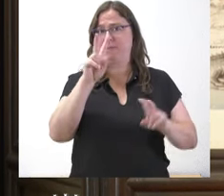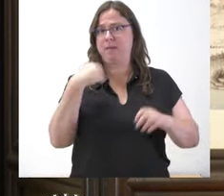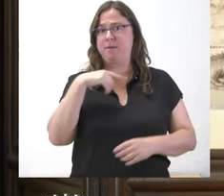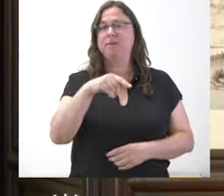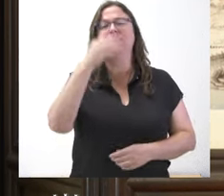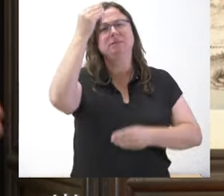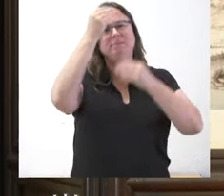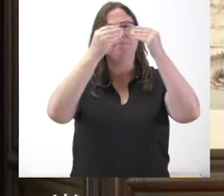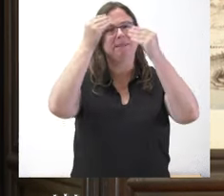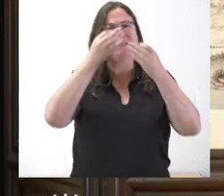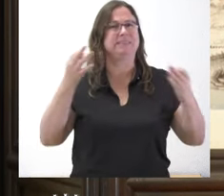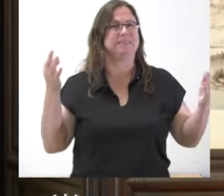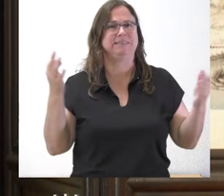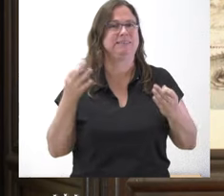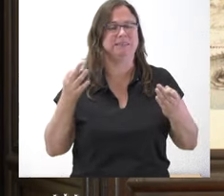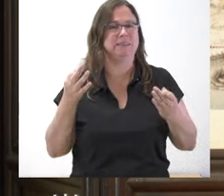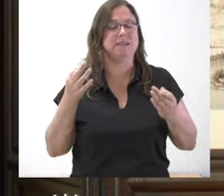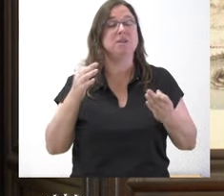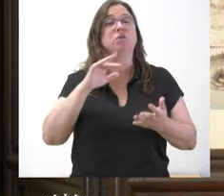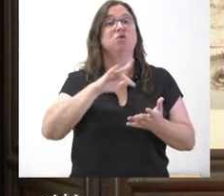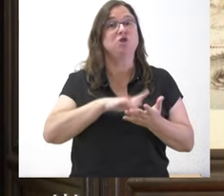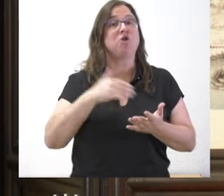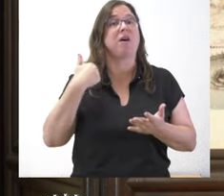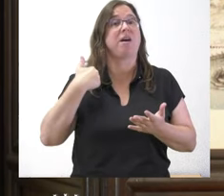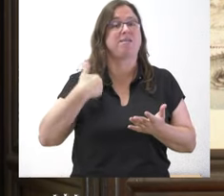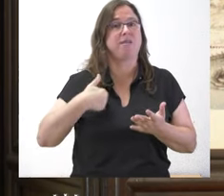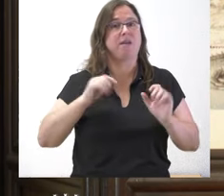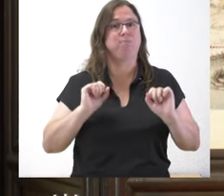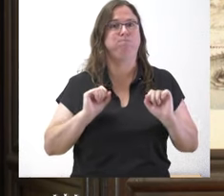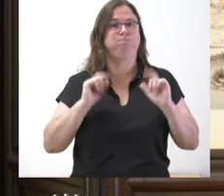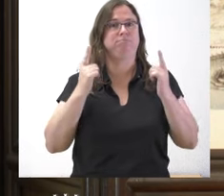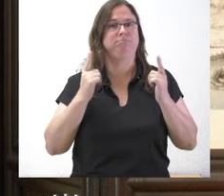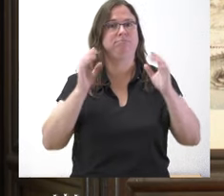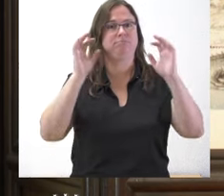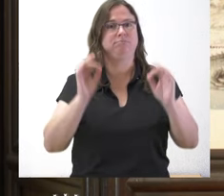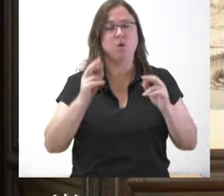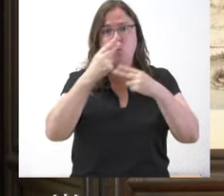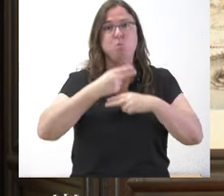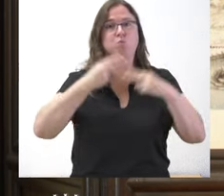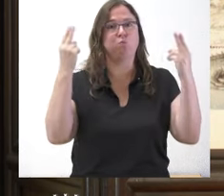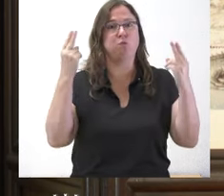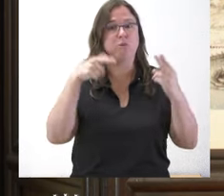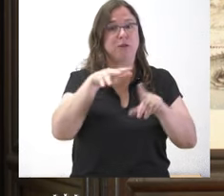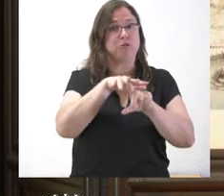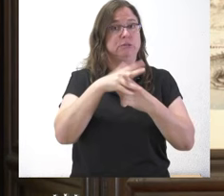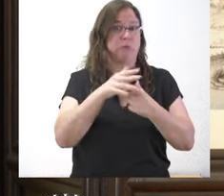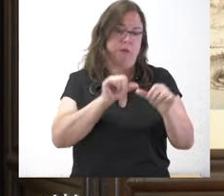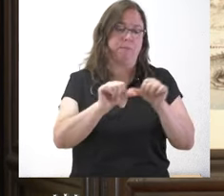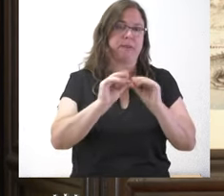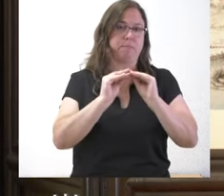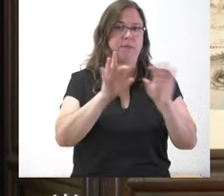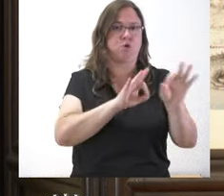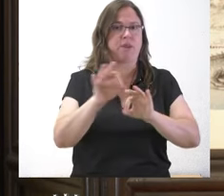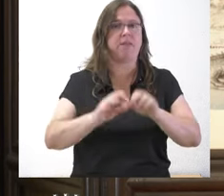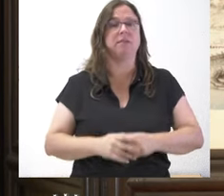lo he pensado a partir de que se ha formalizado y se ha hecho público esta situación no